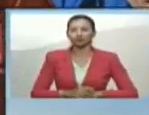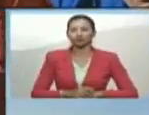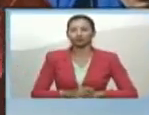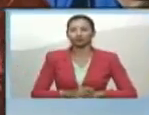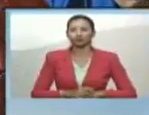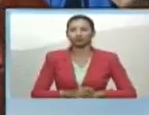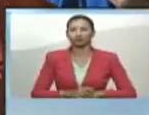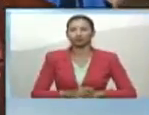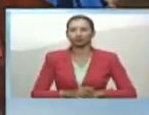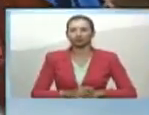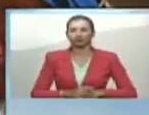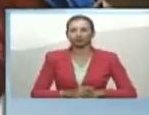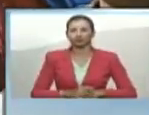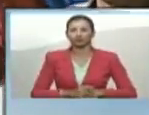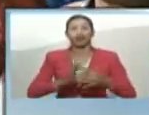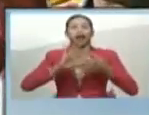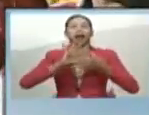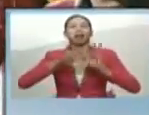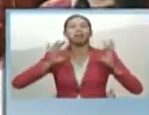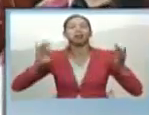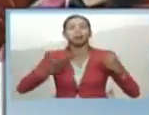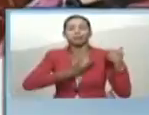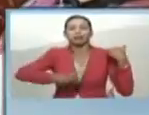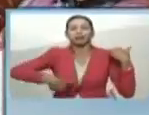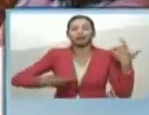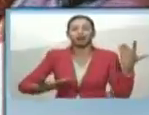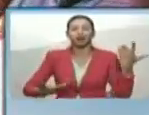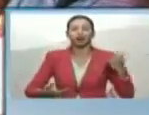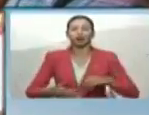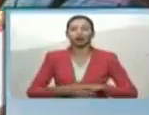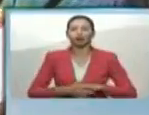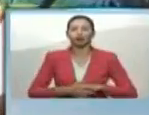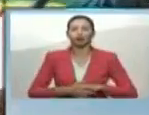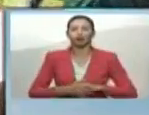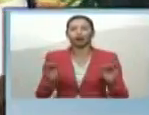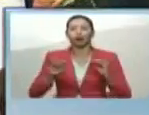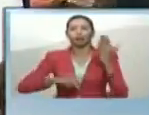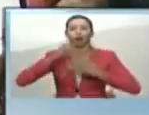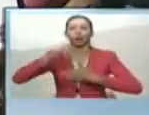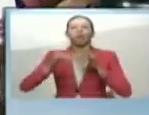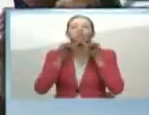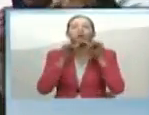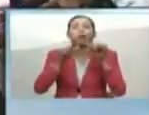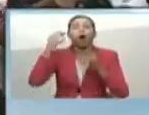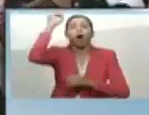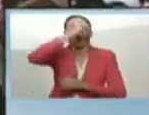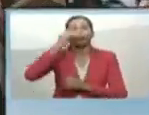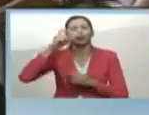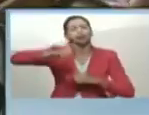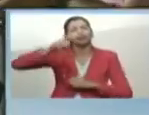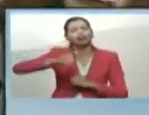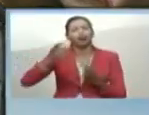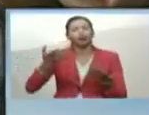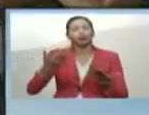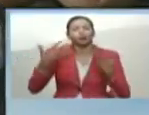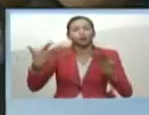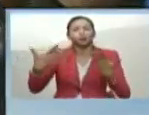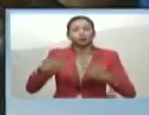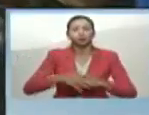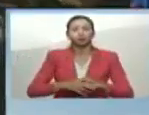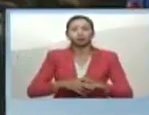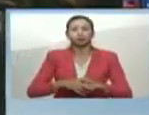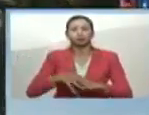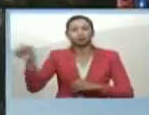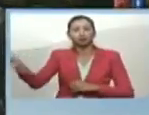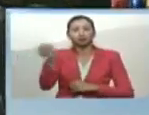cadenas presidenciales en los programas de información y opinión necesitamos que se